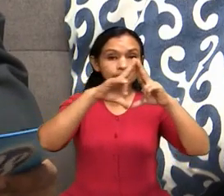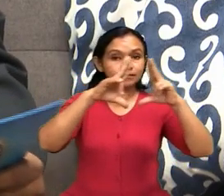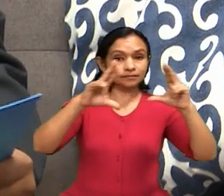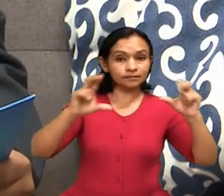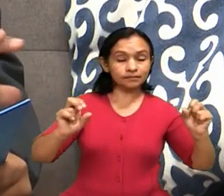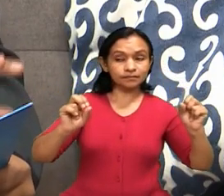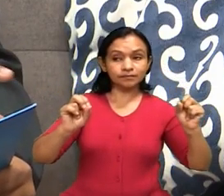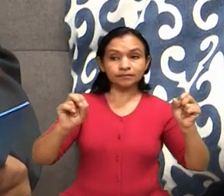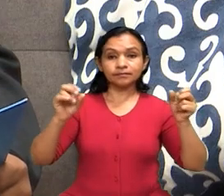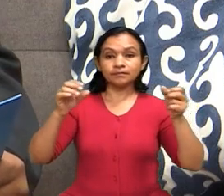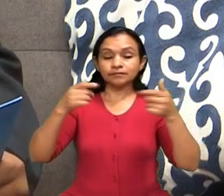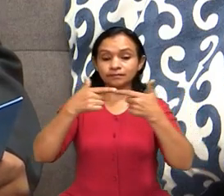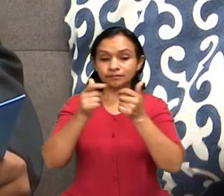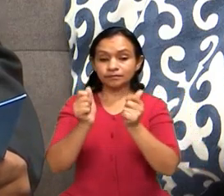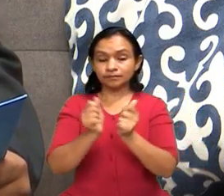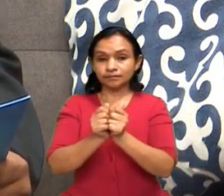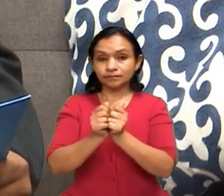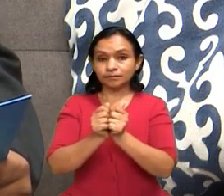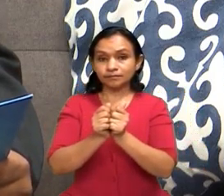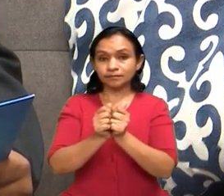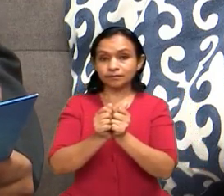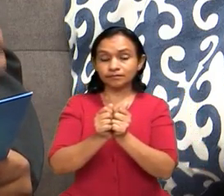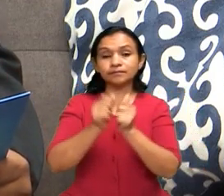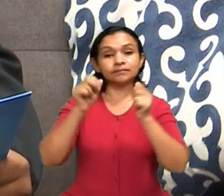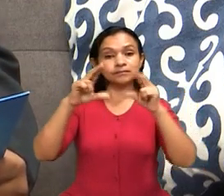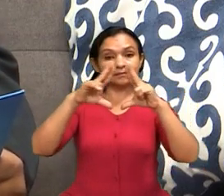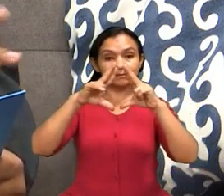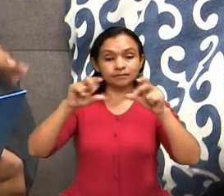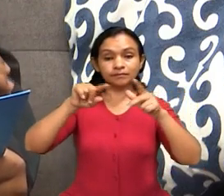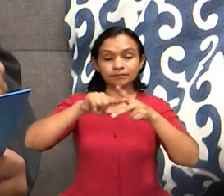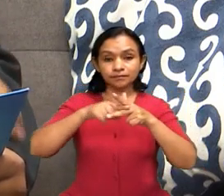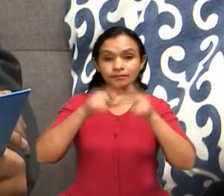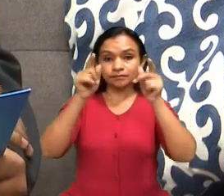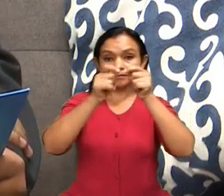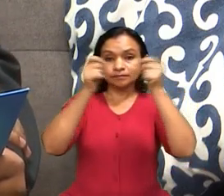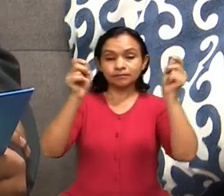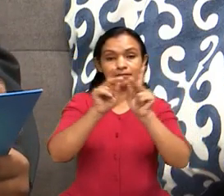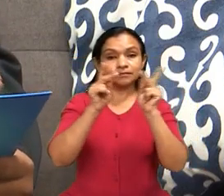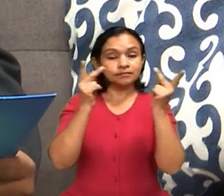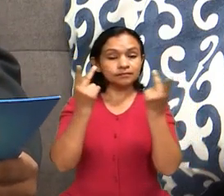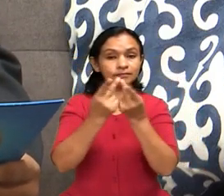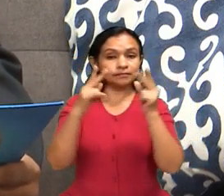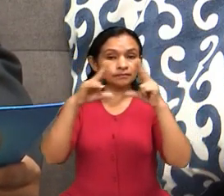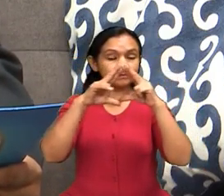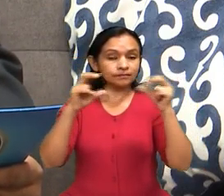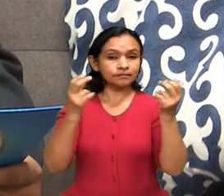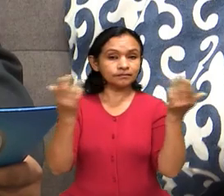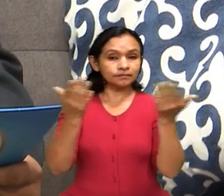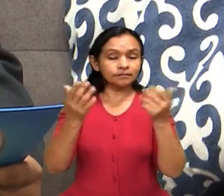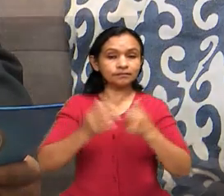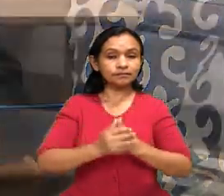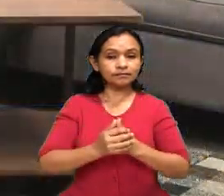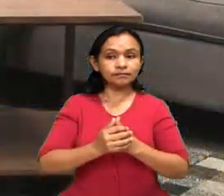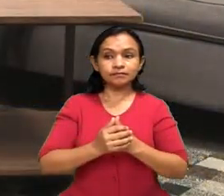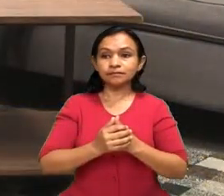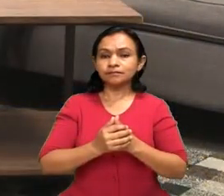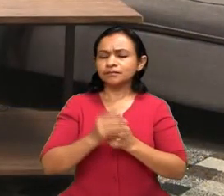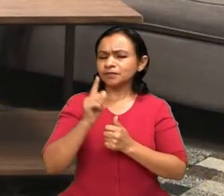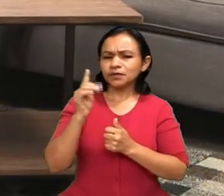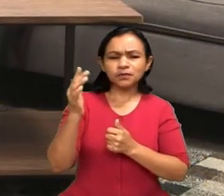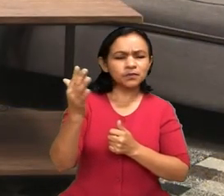desde la parte de la bancada y también desde del territorio nacional a partir de las celebraciones del pueblo nicaragüense en festejo de esta fecha. No, todos